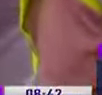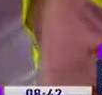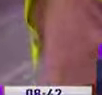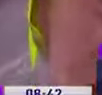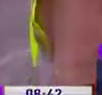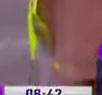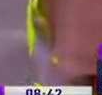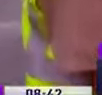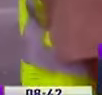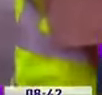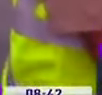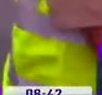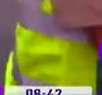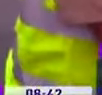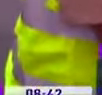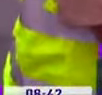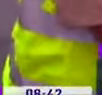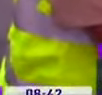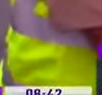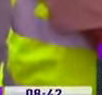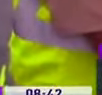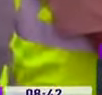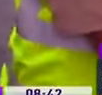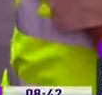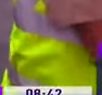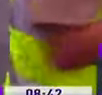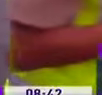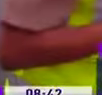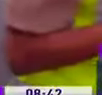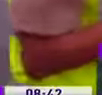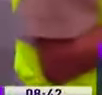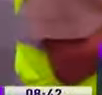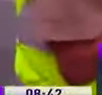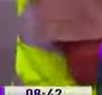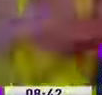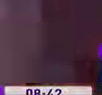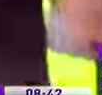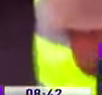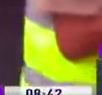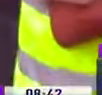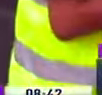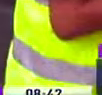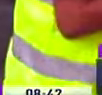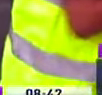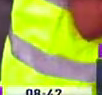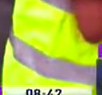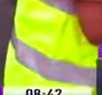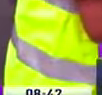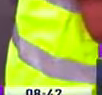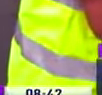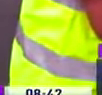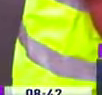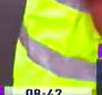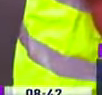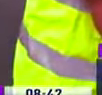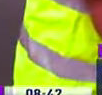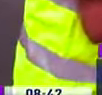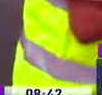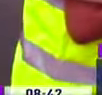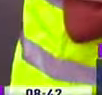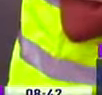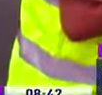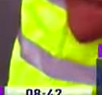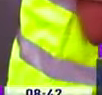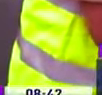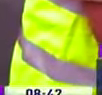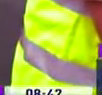sol, le vea, vecinito. Un poquito, más o menos, ¿no? Papeles tenga donde mostrar. Abandonado en el pat. Abandonado, nadie me quiere. Pero con